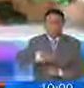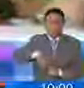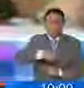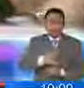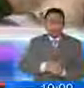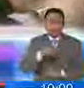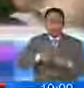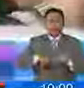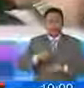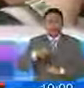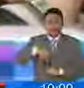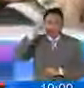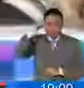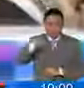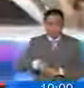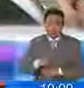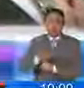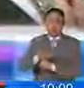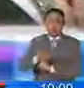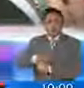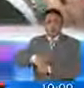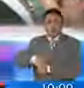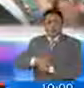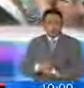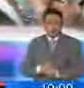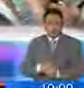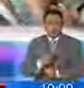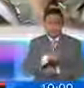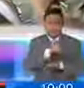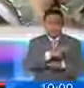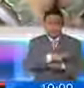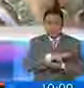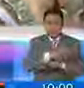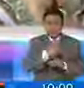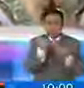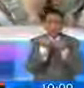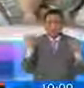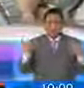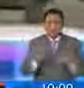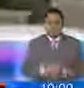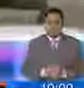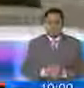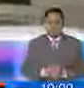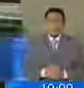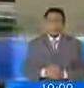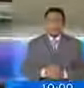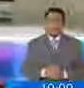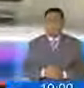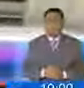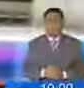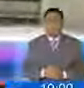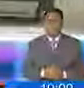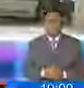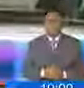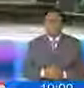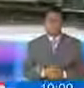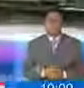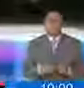alcahueteada por este gobierno, y que no queremos un fiscal correísta, queremos un fiscal independiente. Para cubrir el rechazo de los